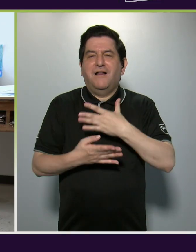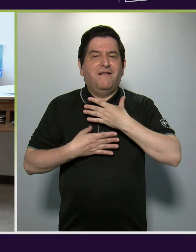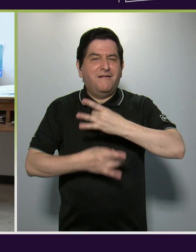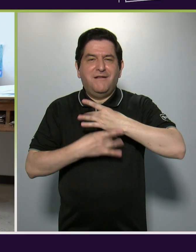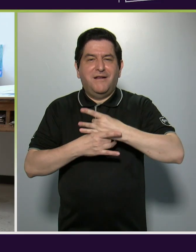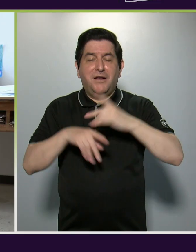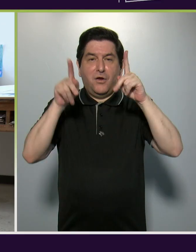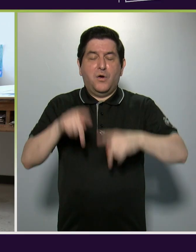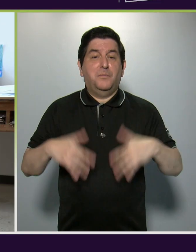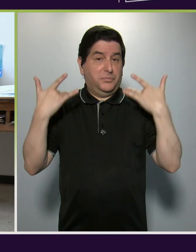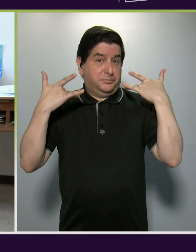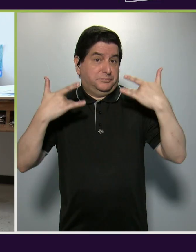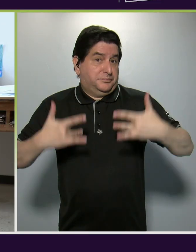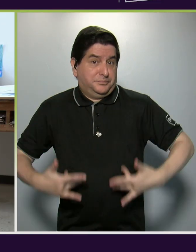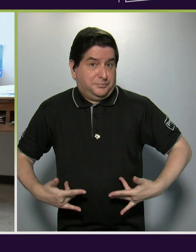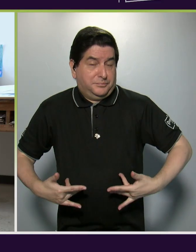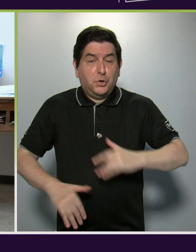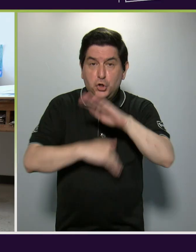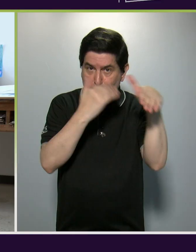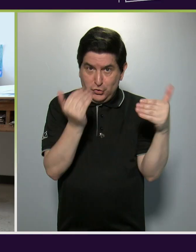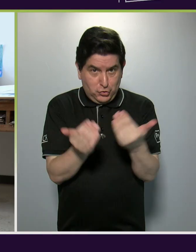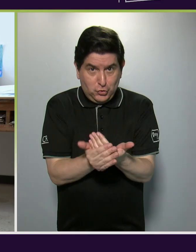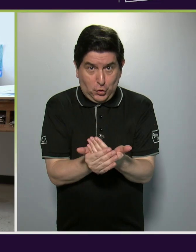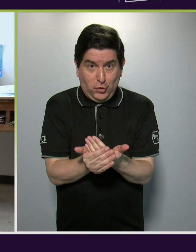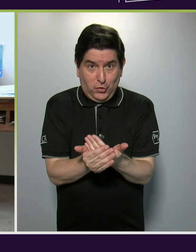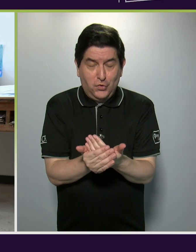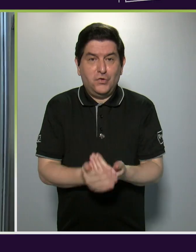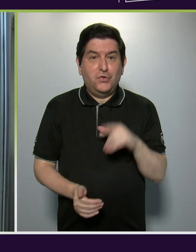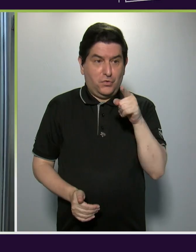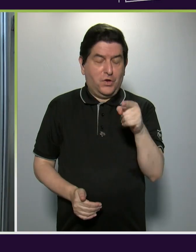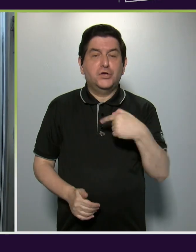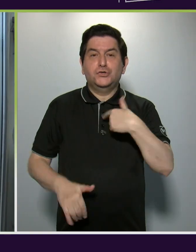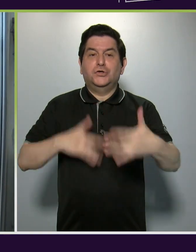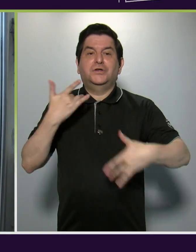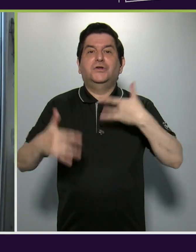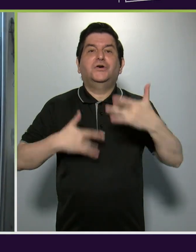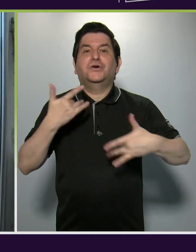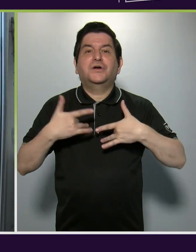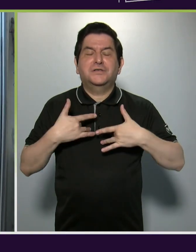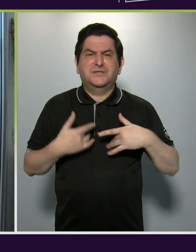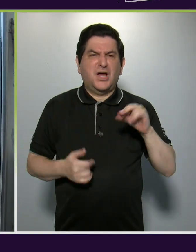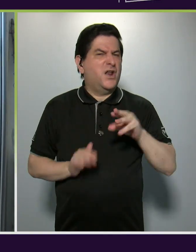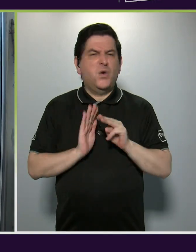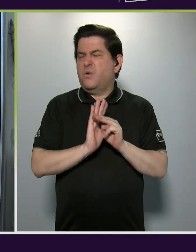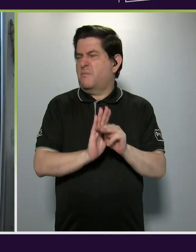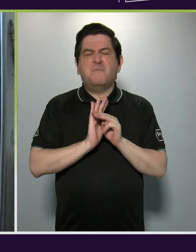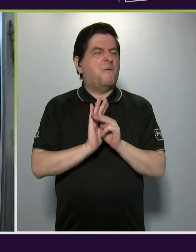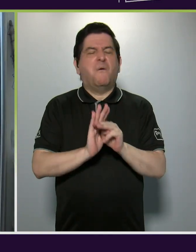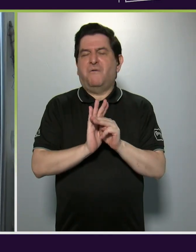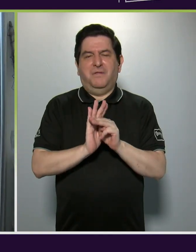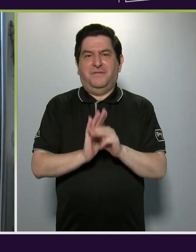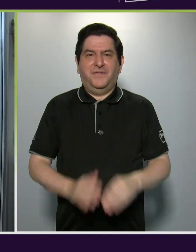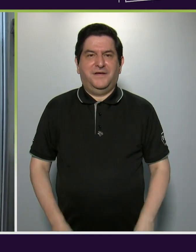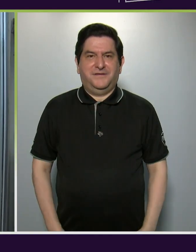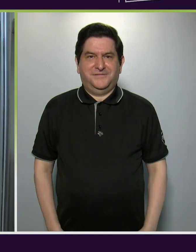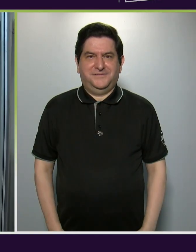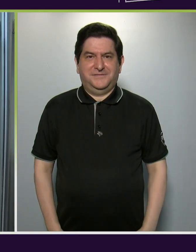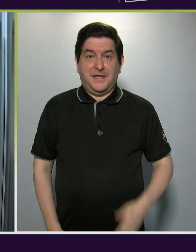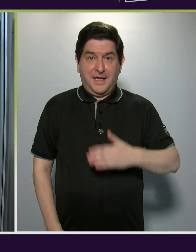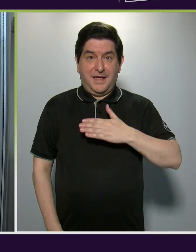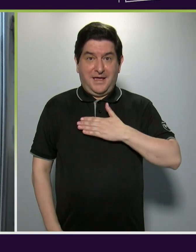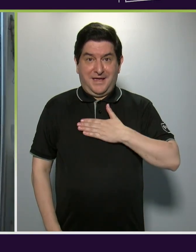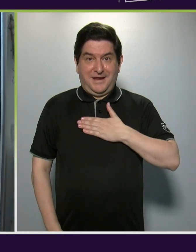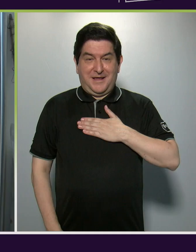gente desnuda, y todo eso era lo que yo sentía. No eran modas en ninguna parte, era lo que mi